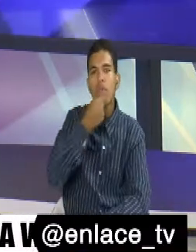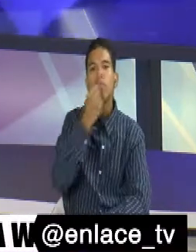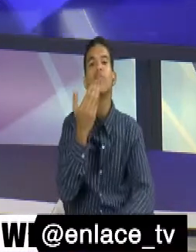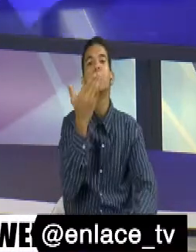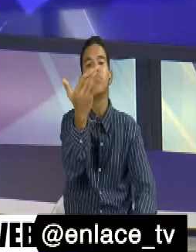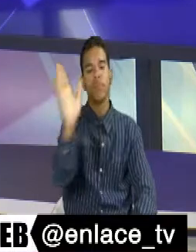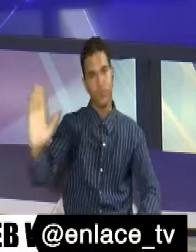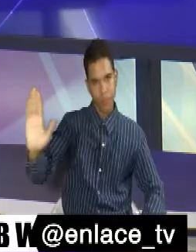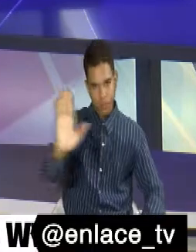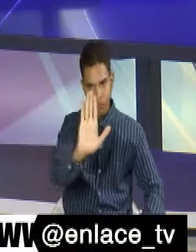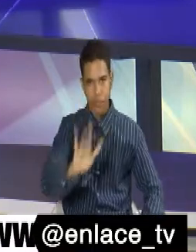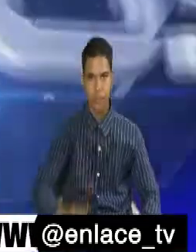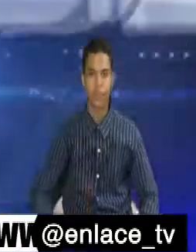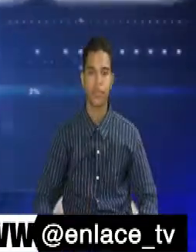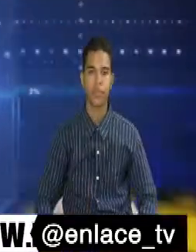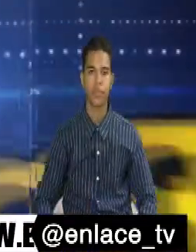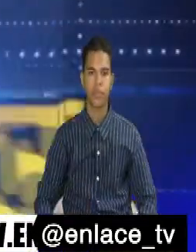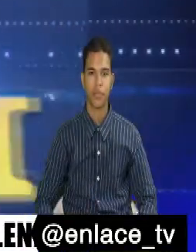región.